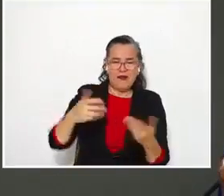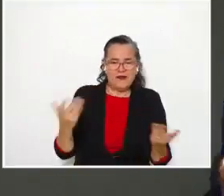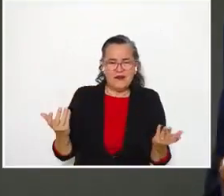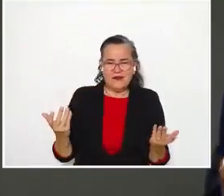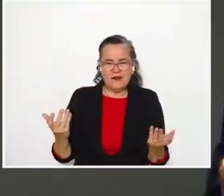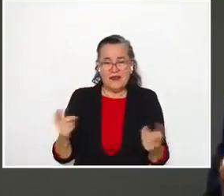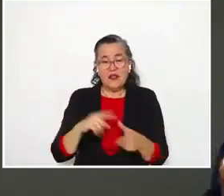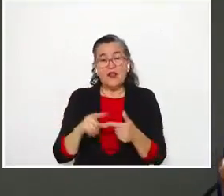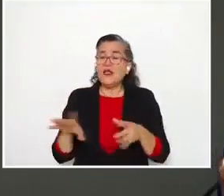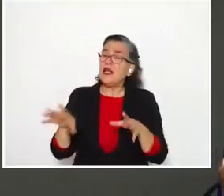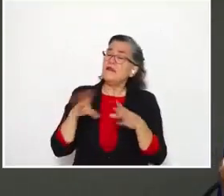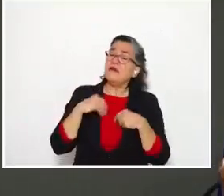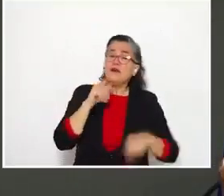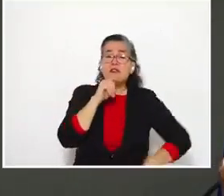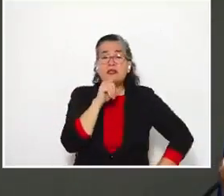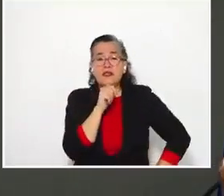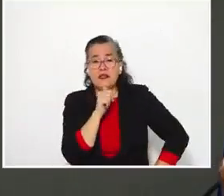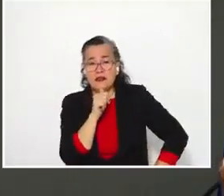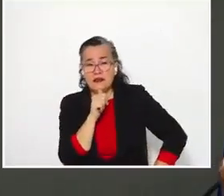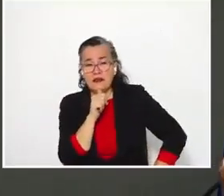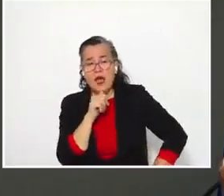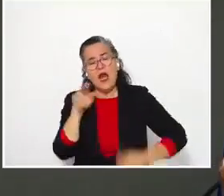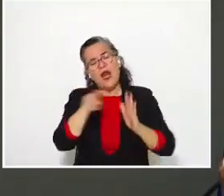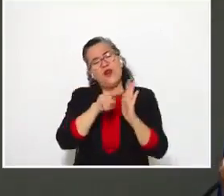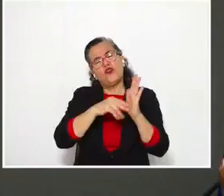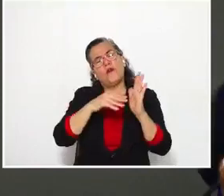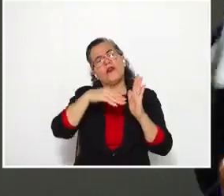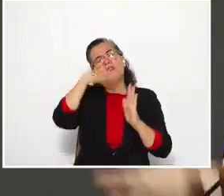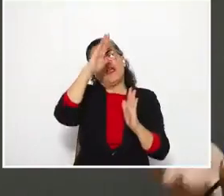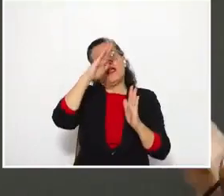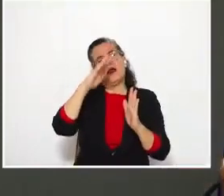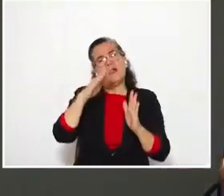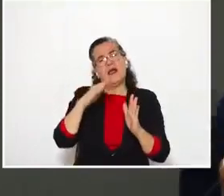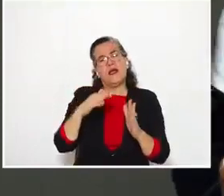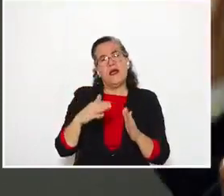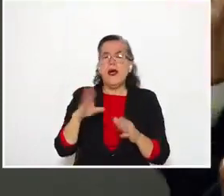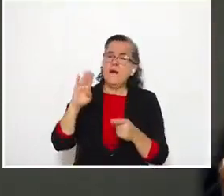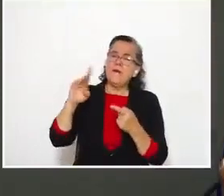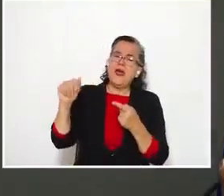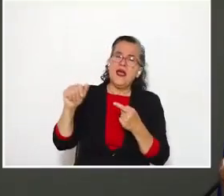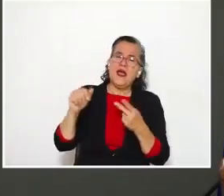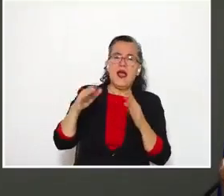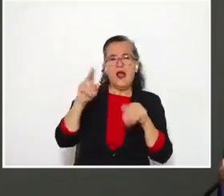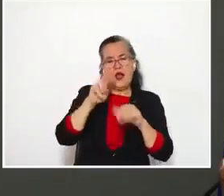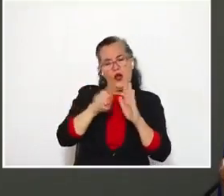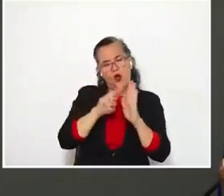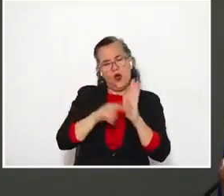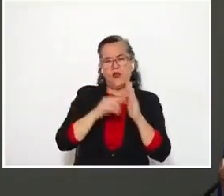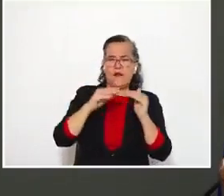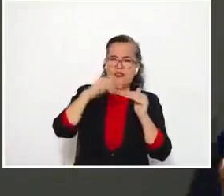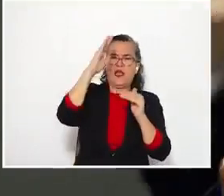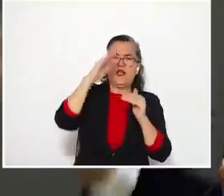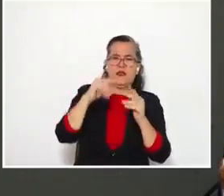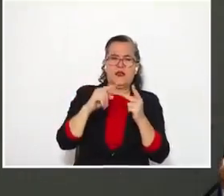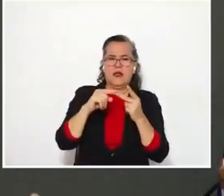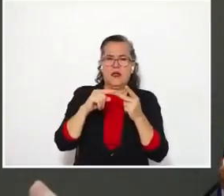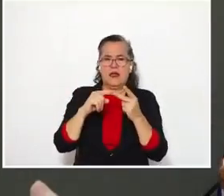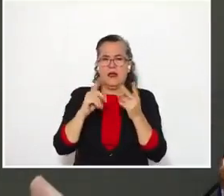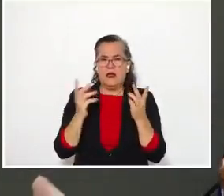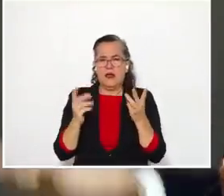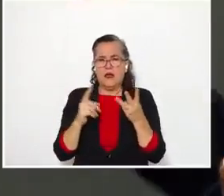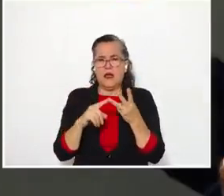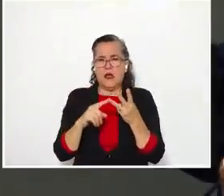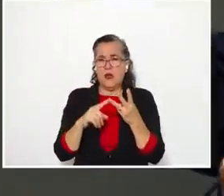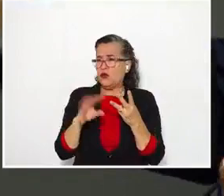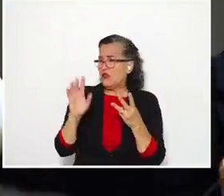a los que aceptamos son los que sacan la nota más alta, y a los que le damos la beca es a los que toman la nota más alta. Y los que no